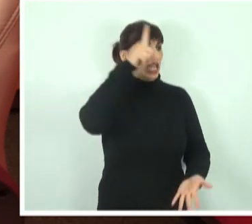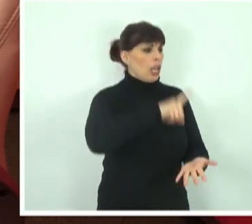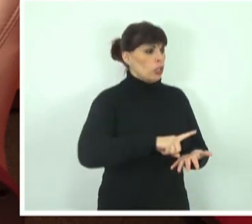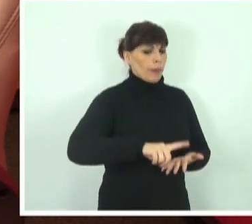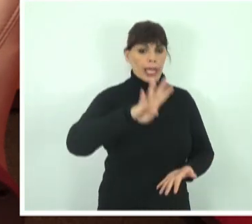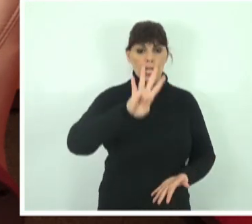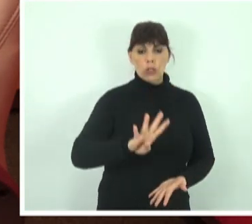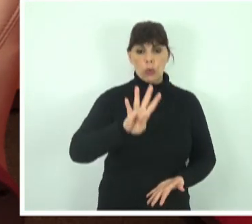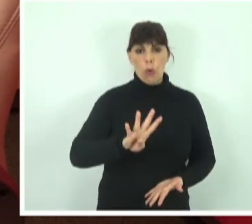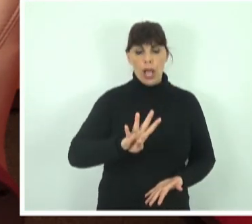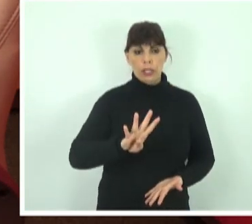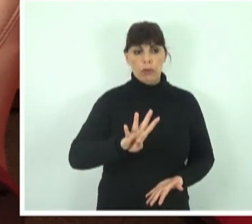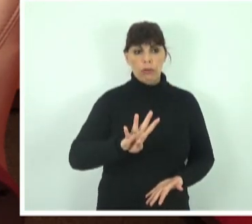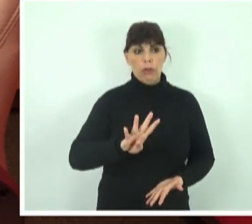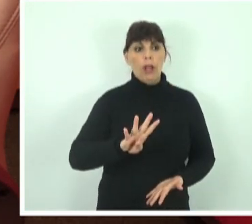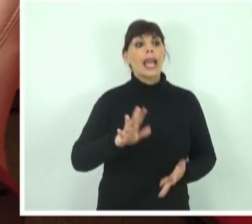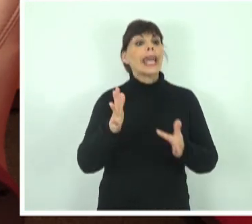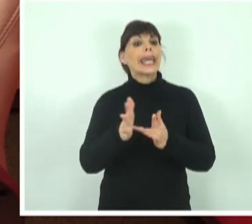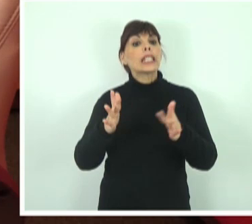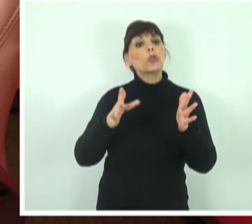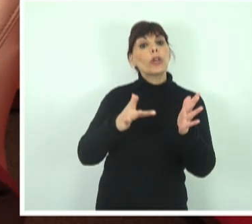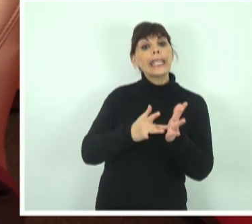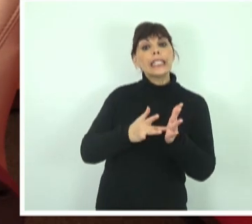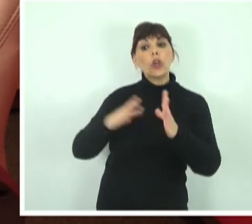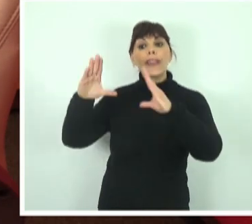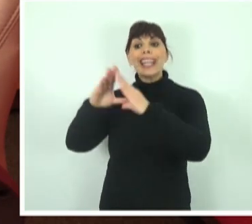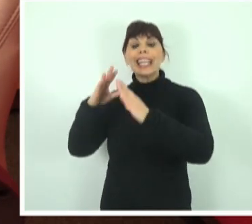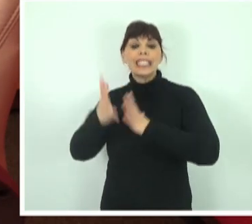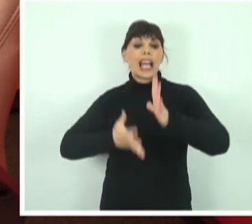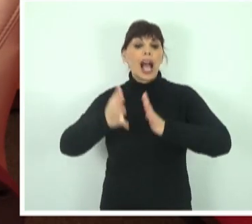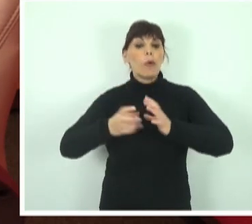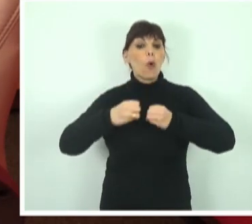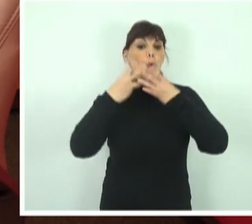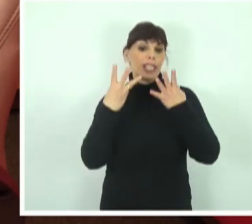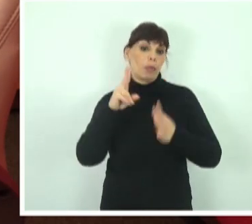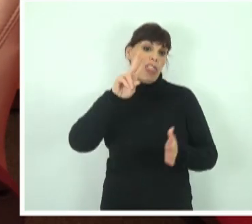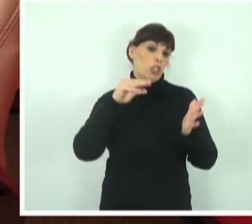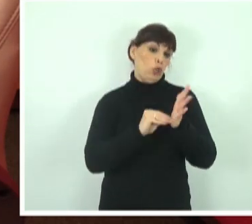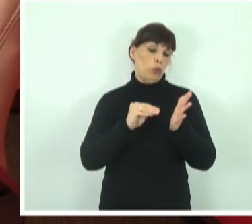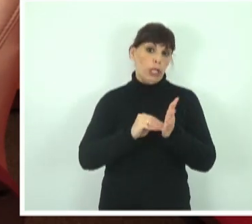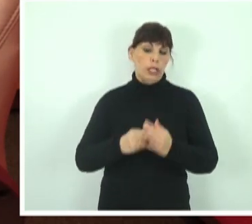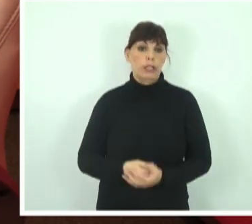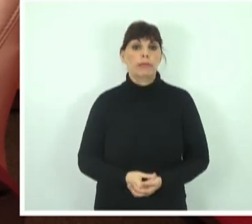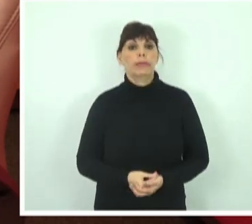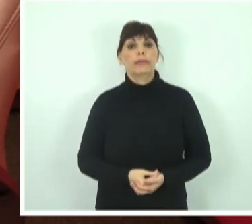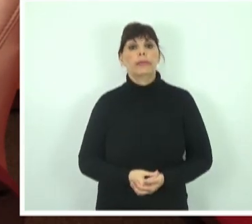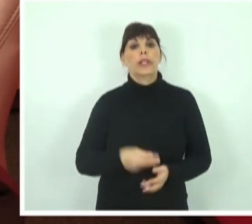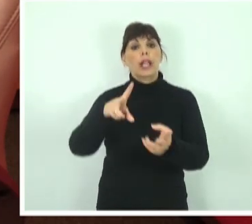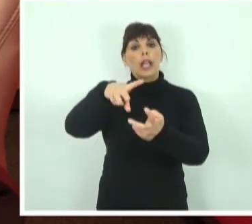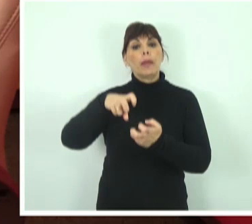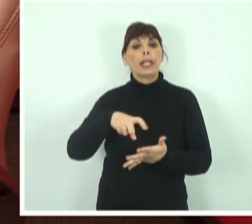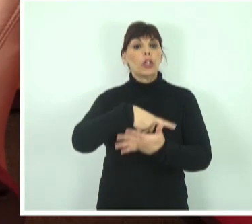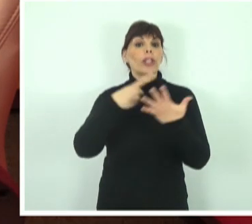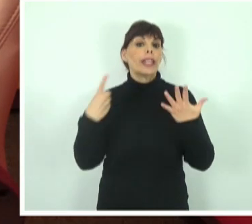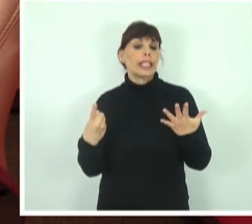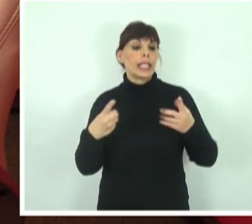solo dos veces de la iglesia. Como dije, una vez en Mateo capítulo 16 y